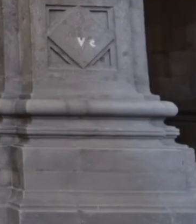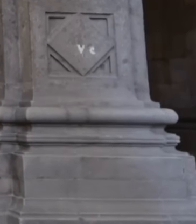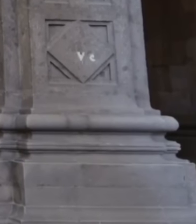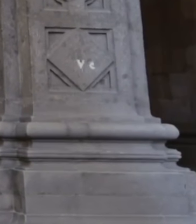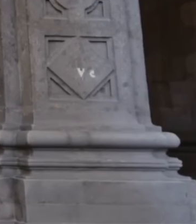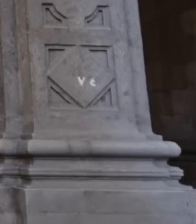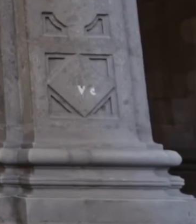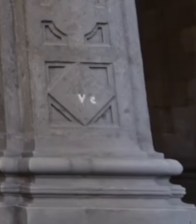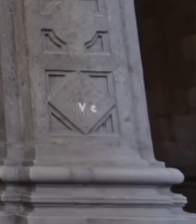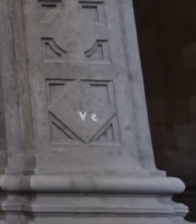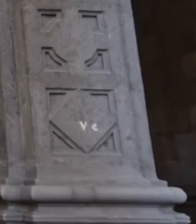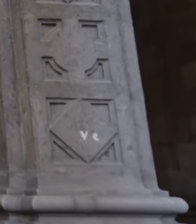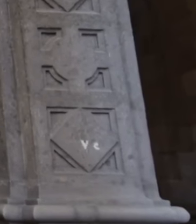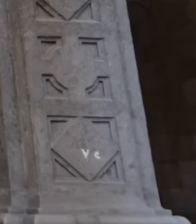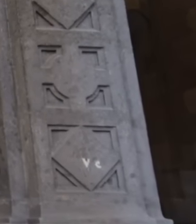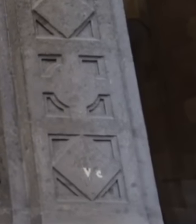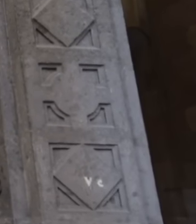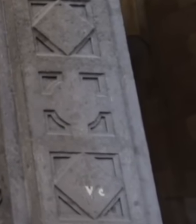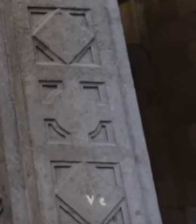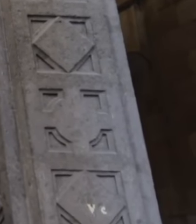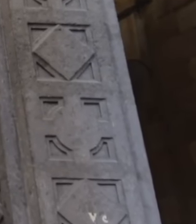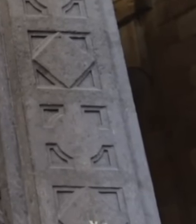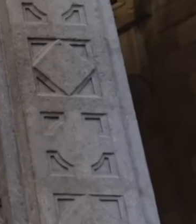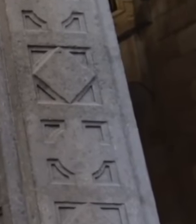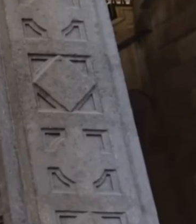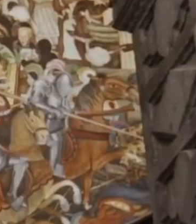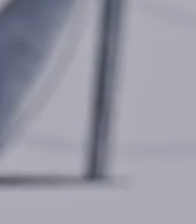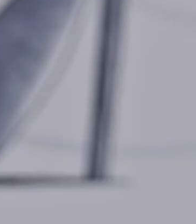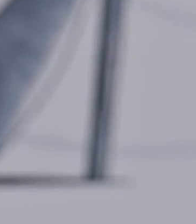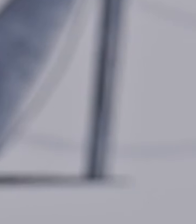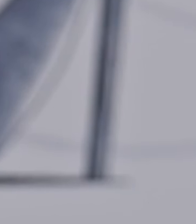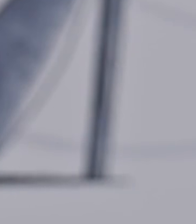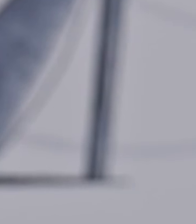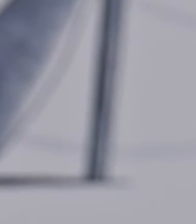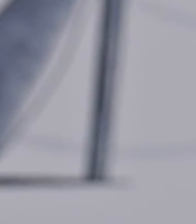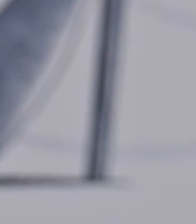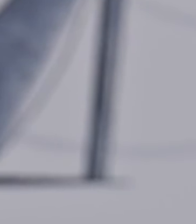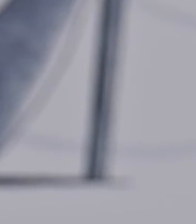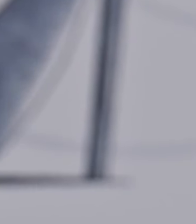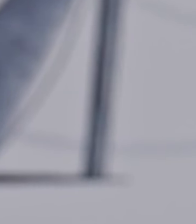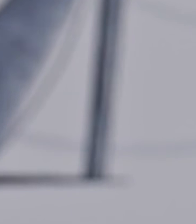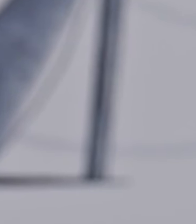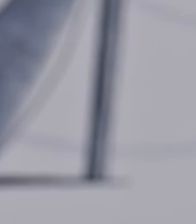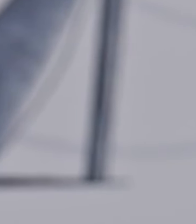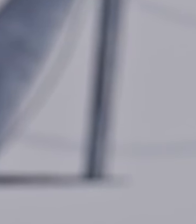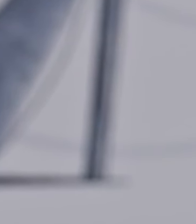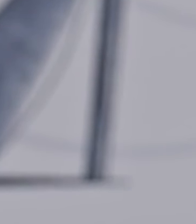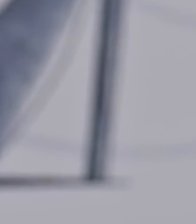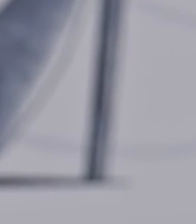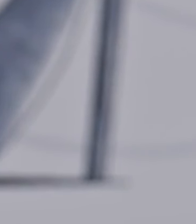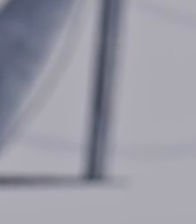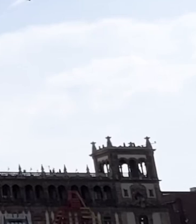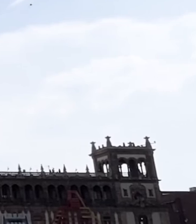otra bandera. Arraigo real. Se tendrá que comprobar haber vivido en México por lo menos durante 20